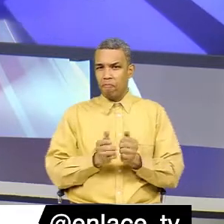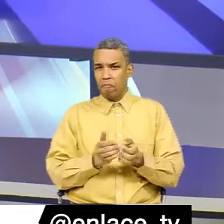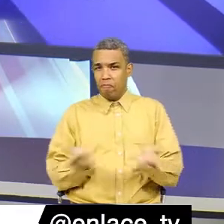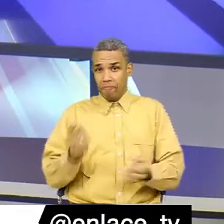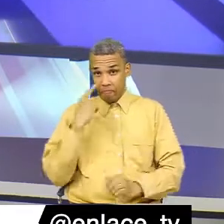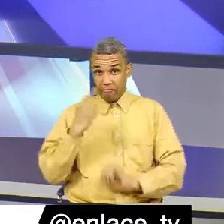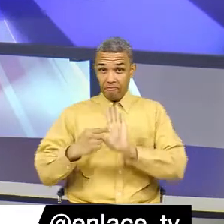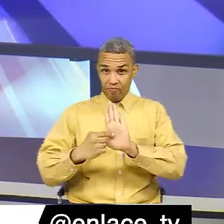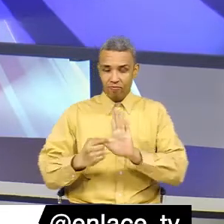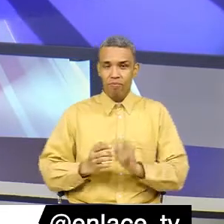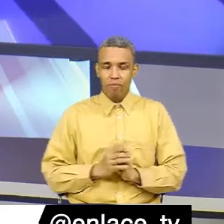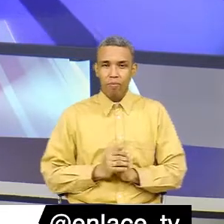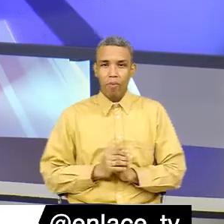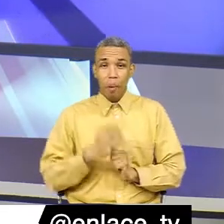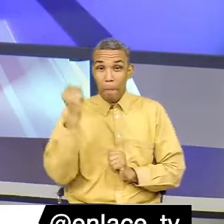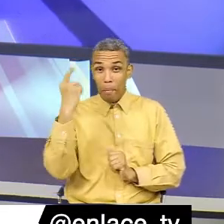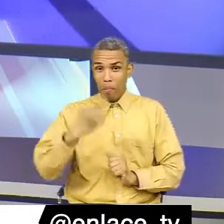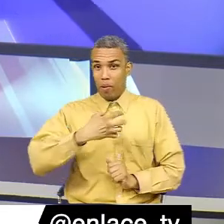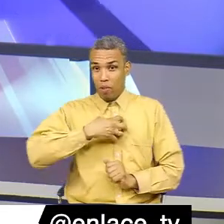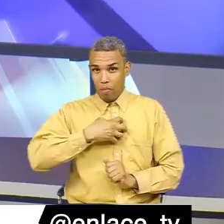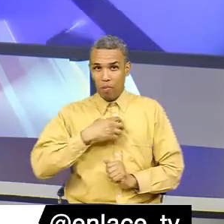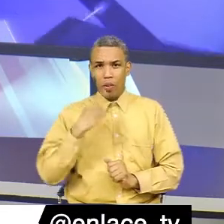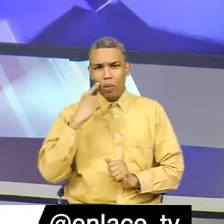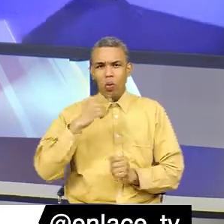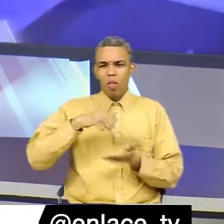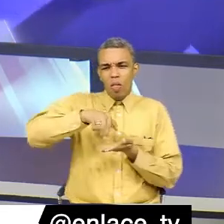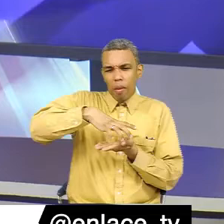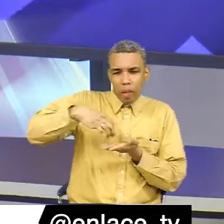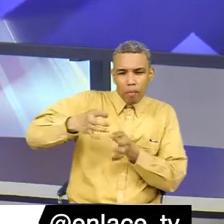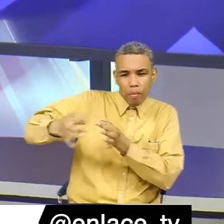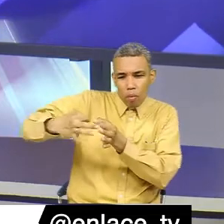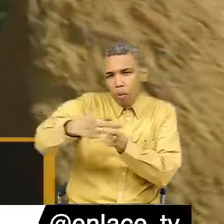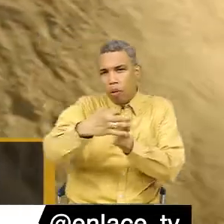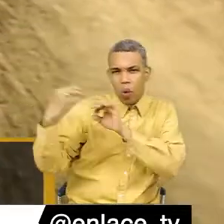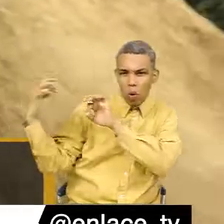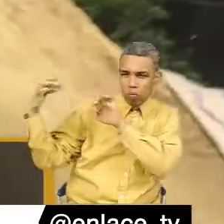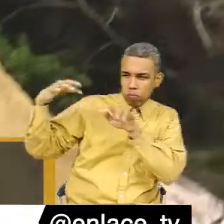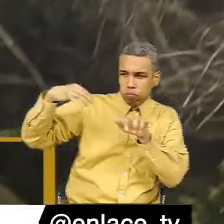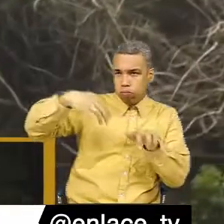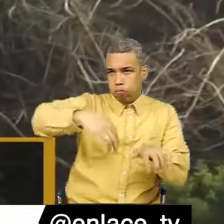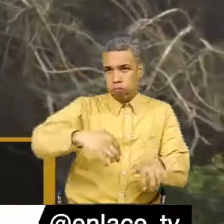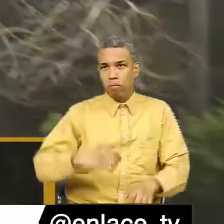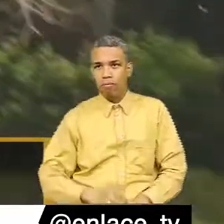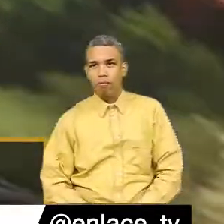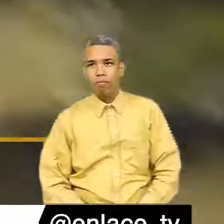escenario se realizará el primer campeonato departamental de esta disciplina.